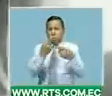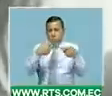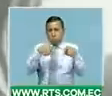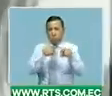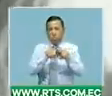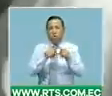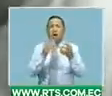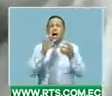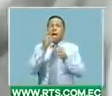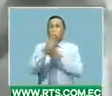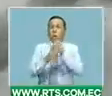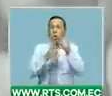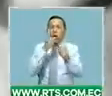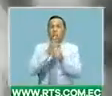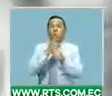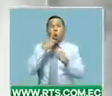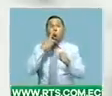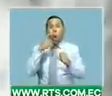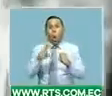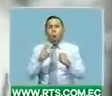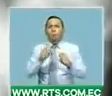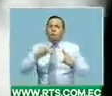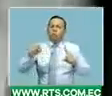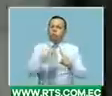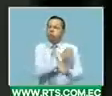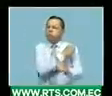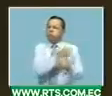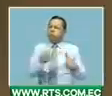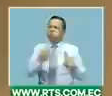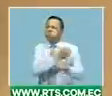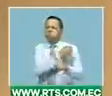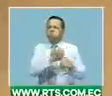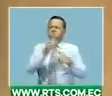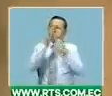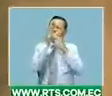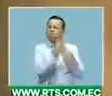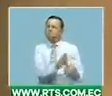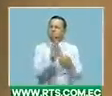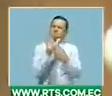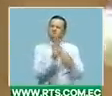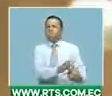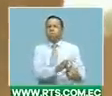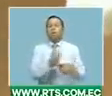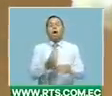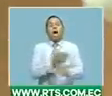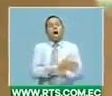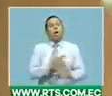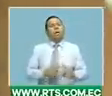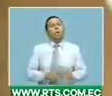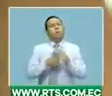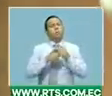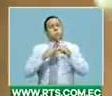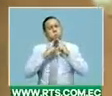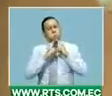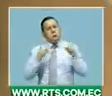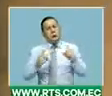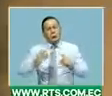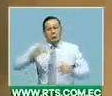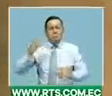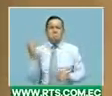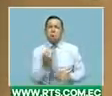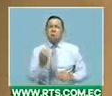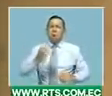la maltrataba física y psicológicamente. Fue como una escalada, primero eran gritos, me hacía quedar mal. En